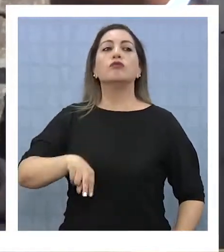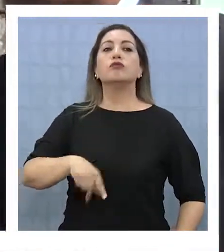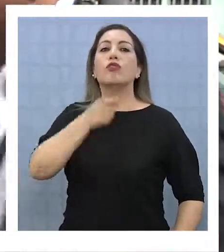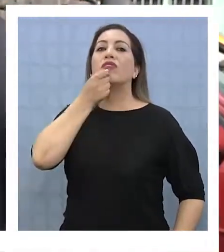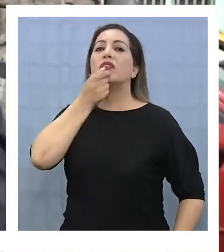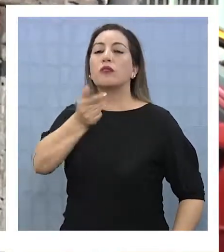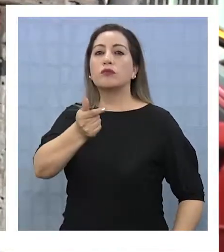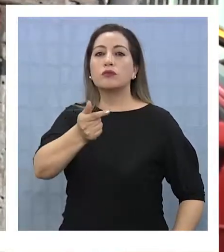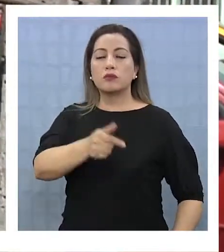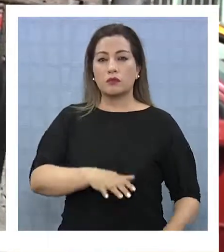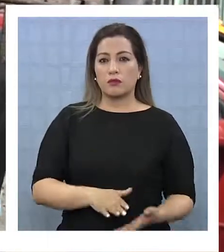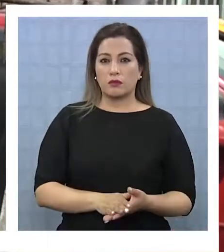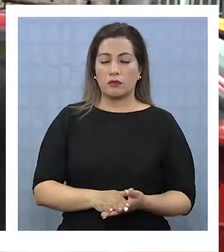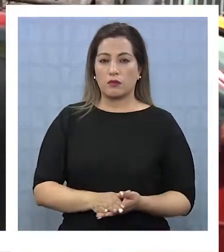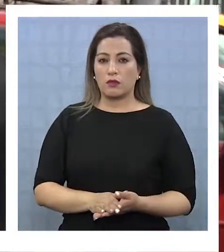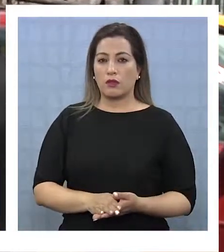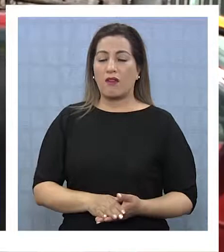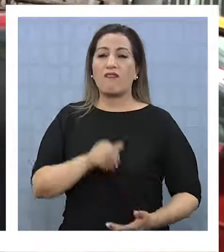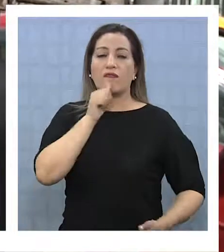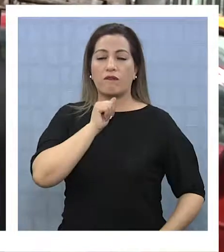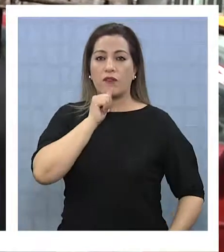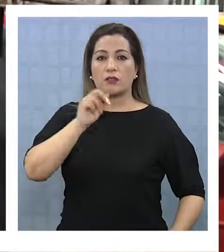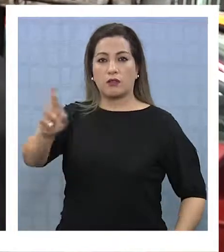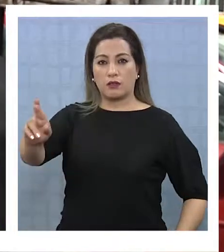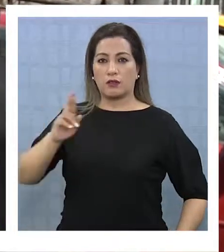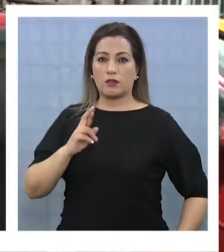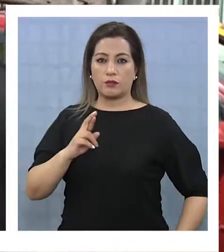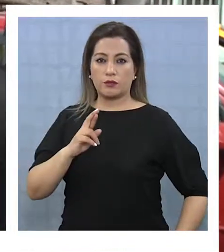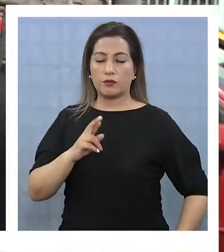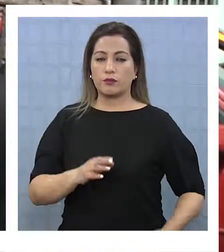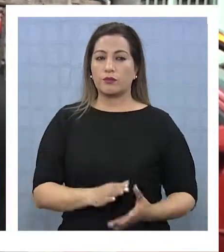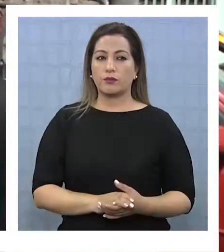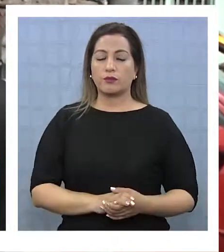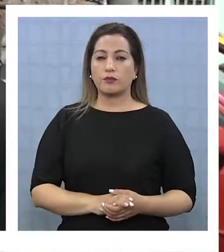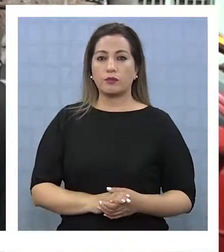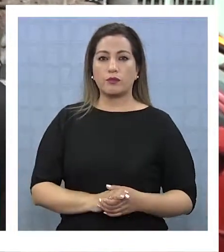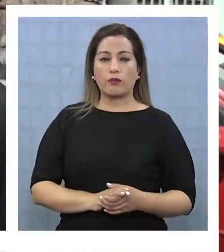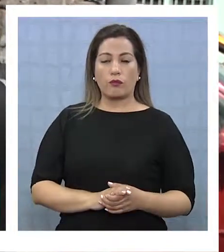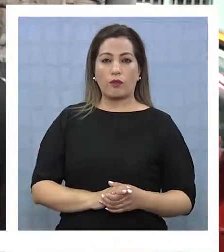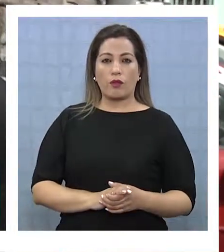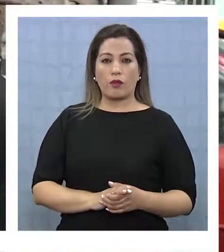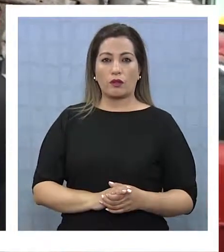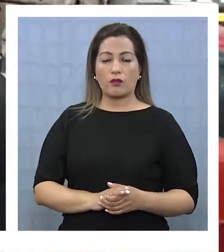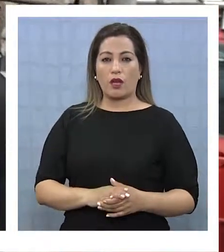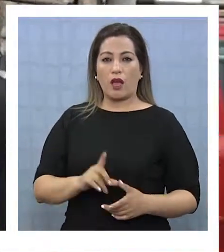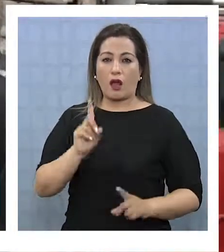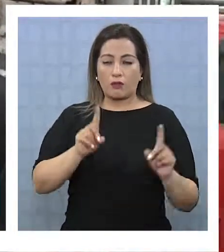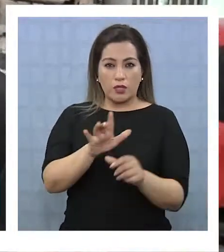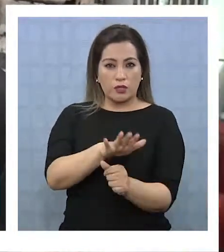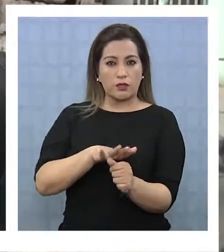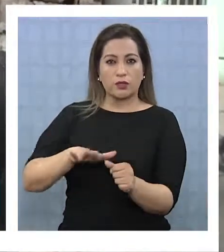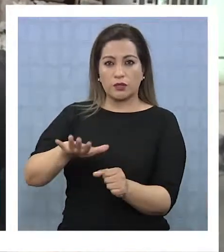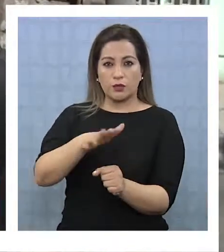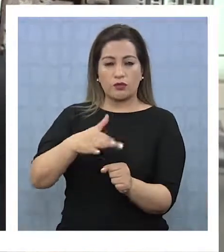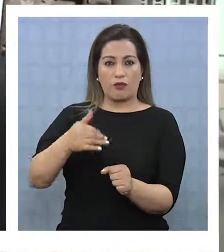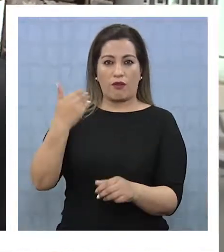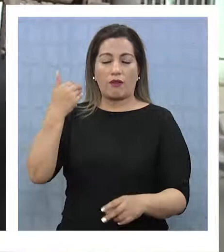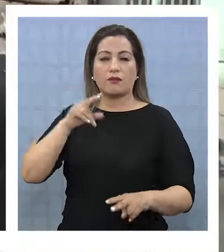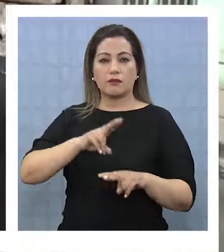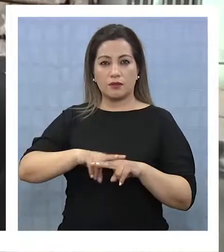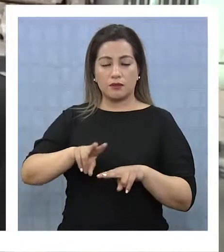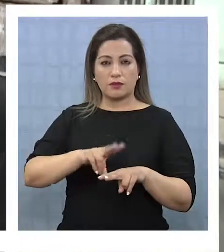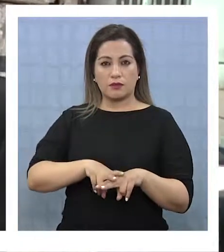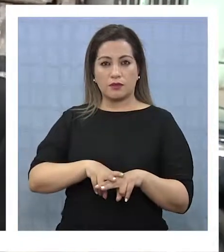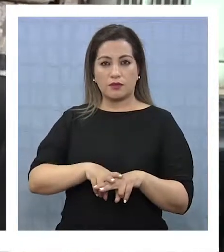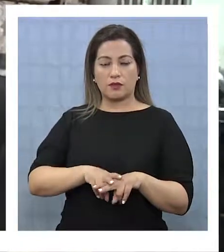la no respuesta de dos presentaciones que se hicieron respecto a situaciones que